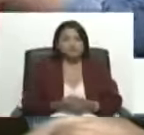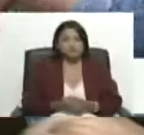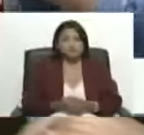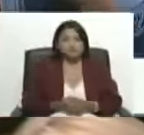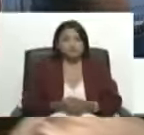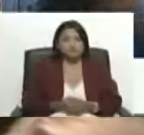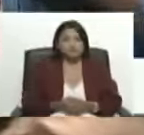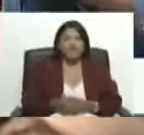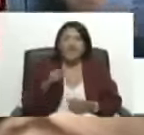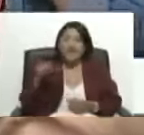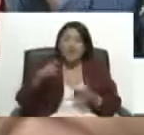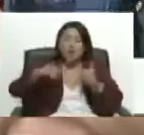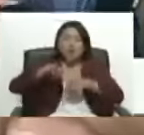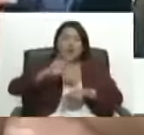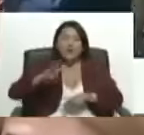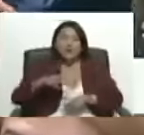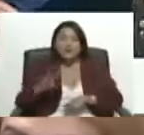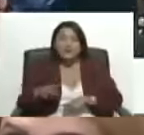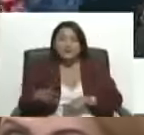en este territorio.